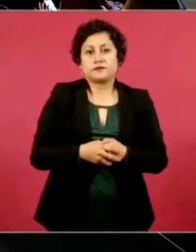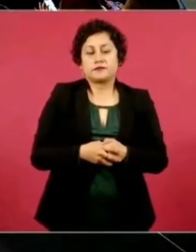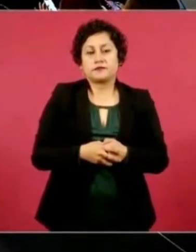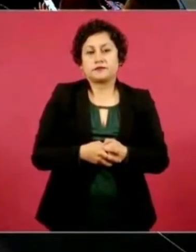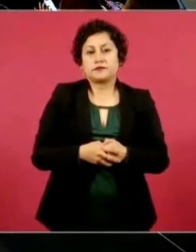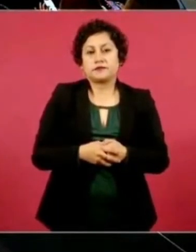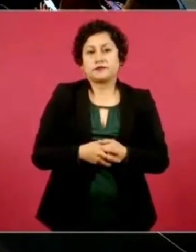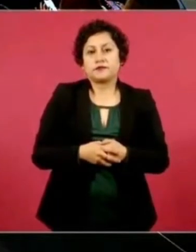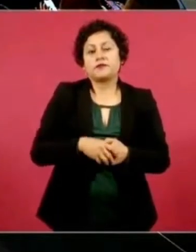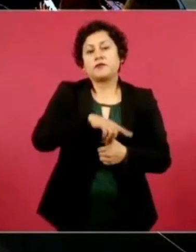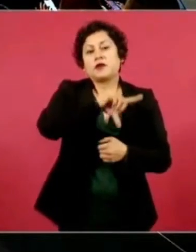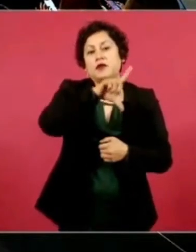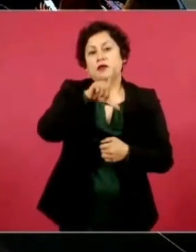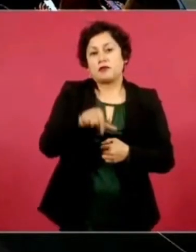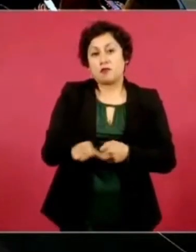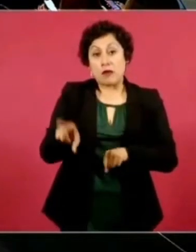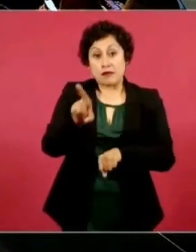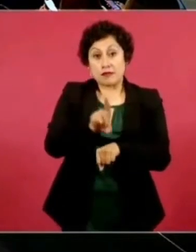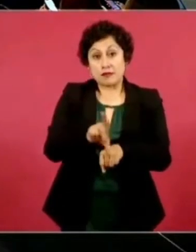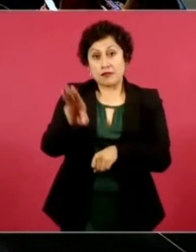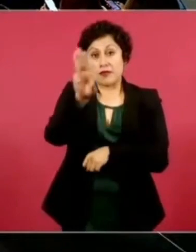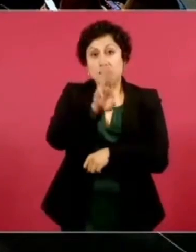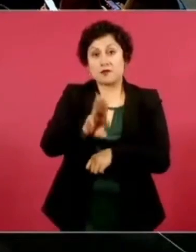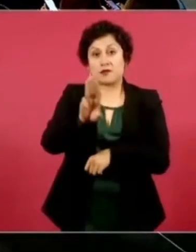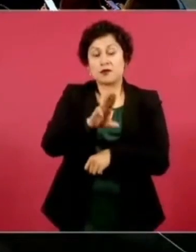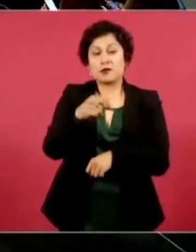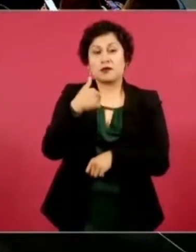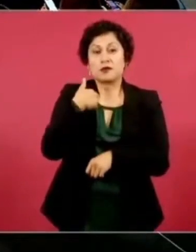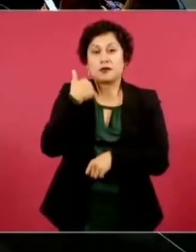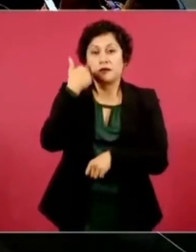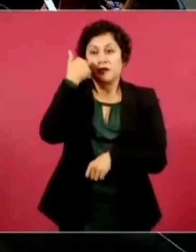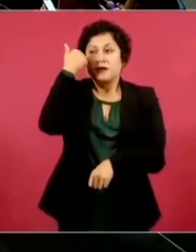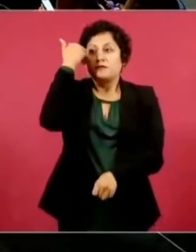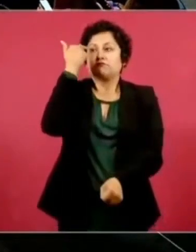El miércoles yo me di cuenta que no iba a hacer nada a nadie.